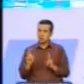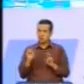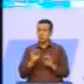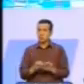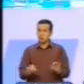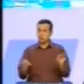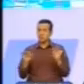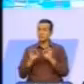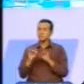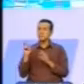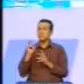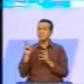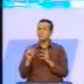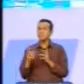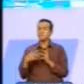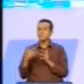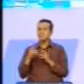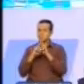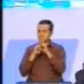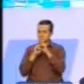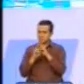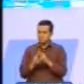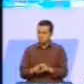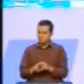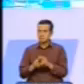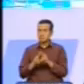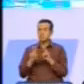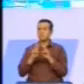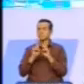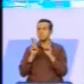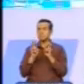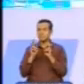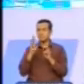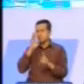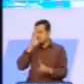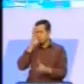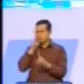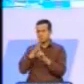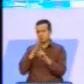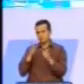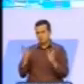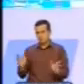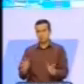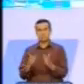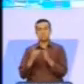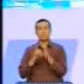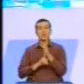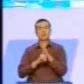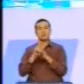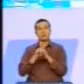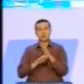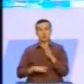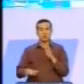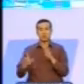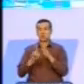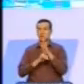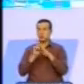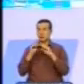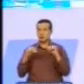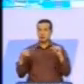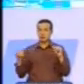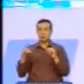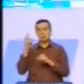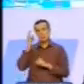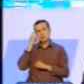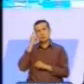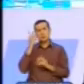ser precisamente revisada en el contexto de apuntalar el desarrollo local, el desarrollo territorial. Yo creo